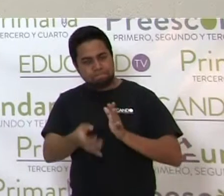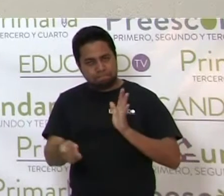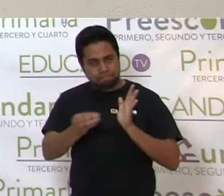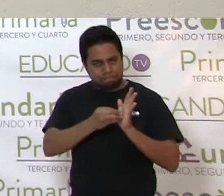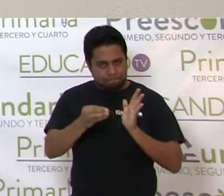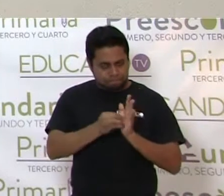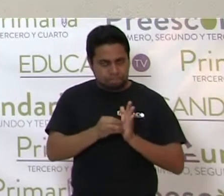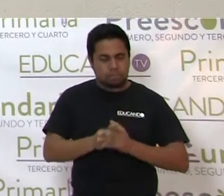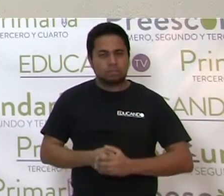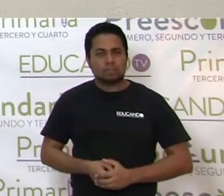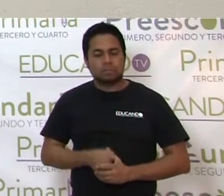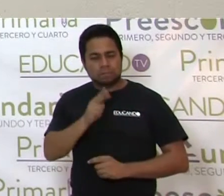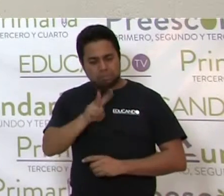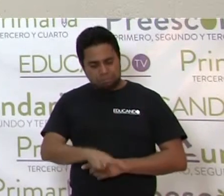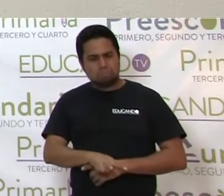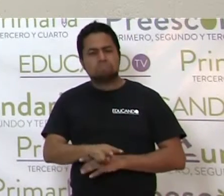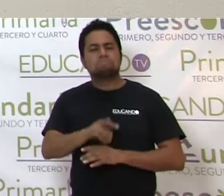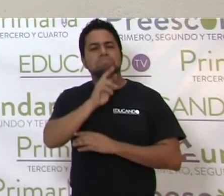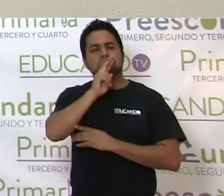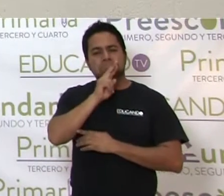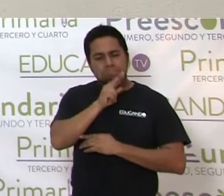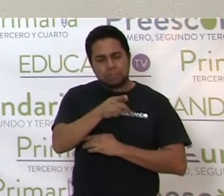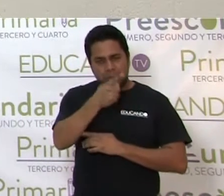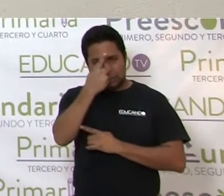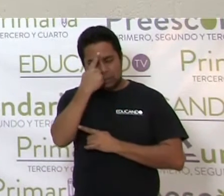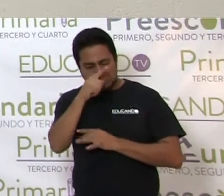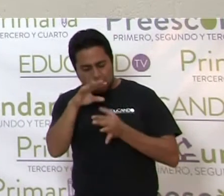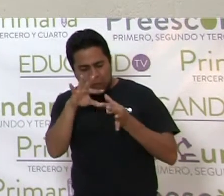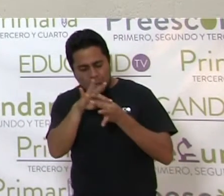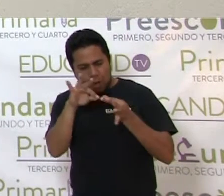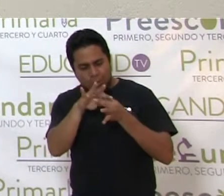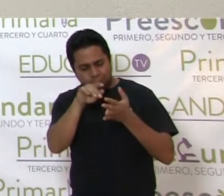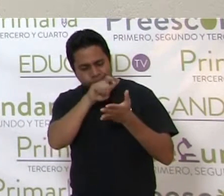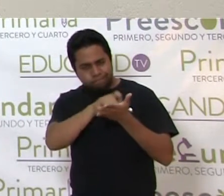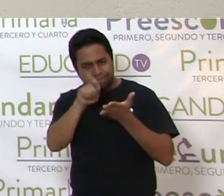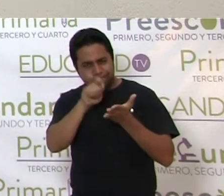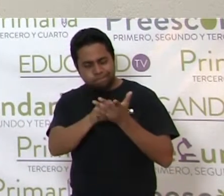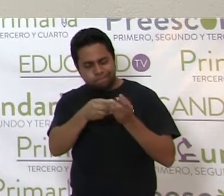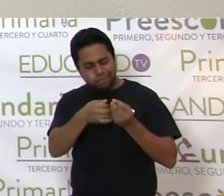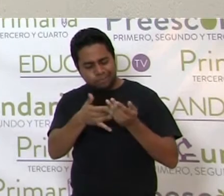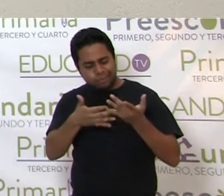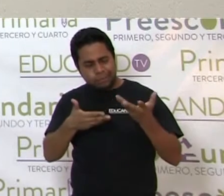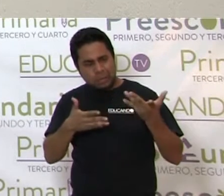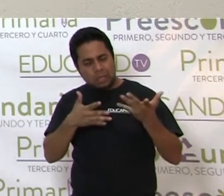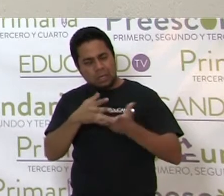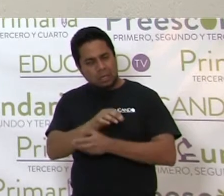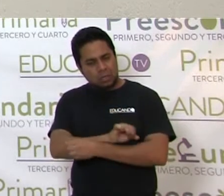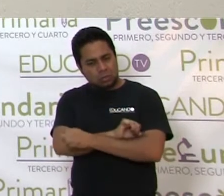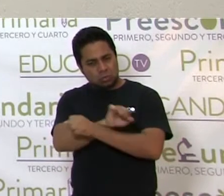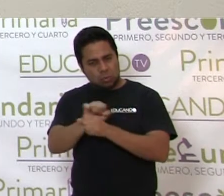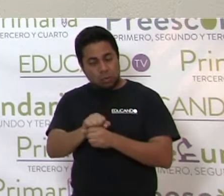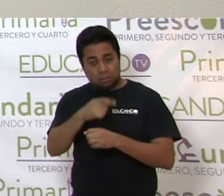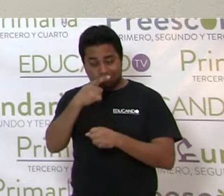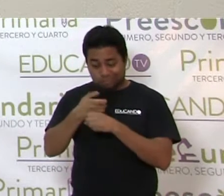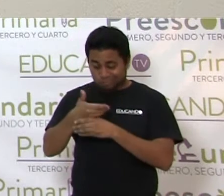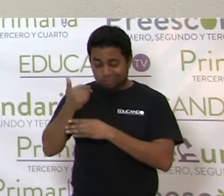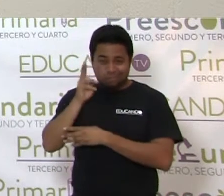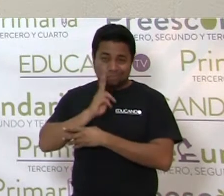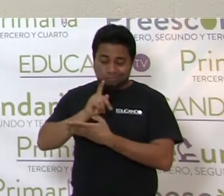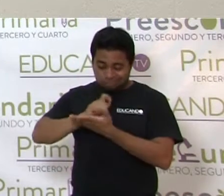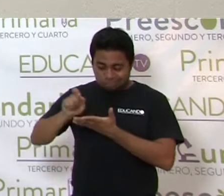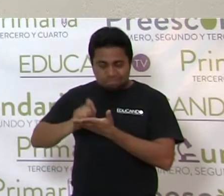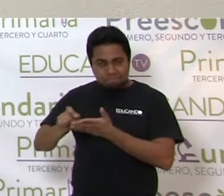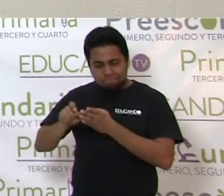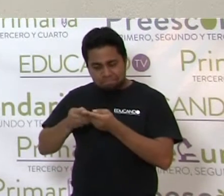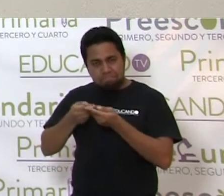una solución técnica para una narración laberíntica, que en el primer formato hubiera